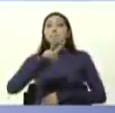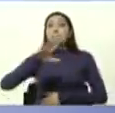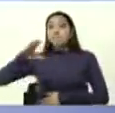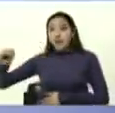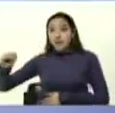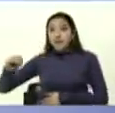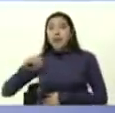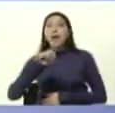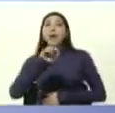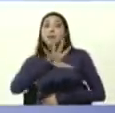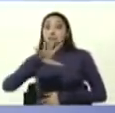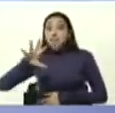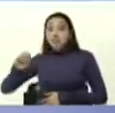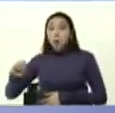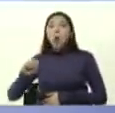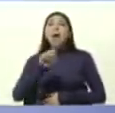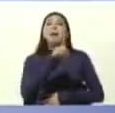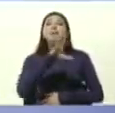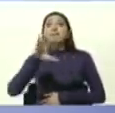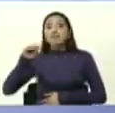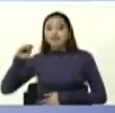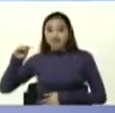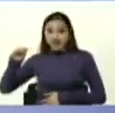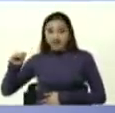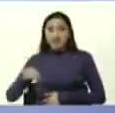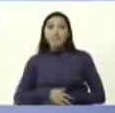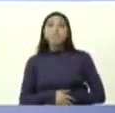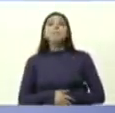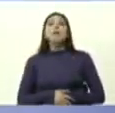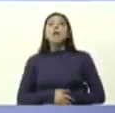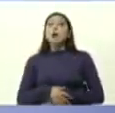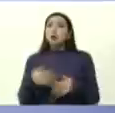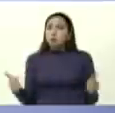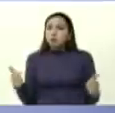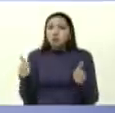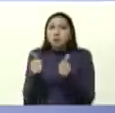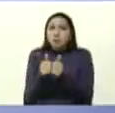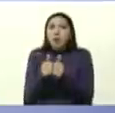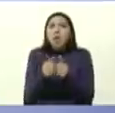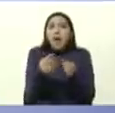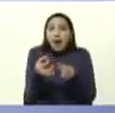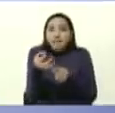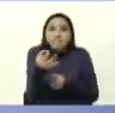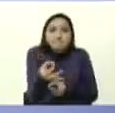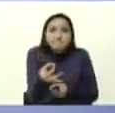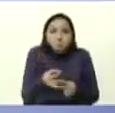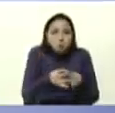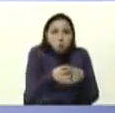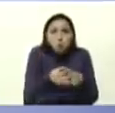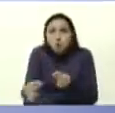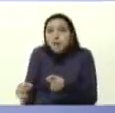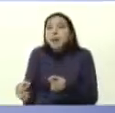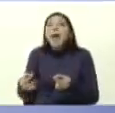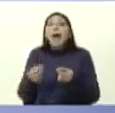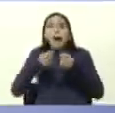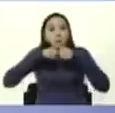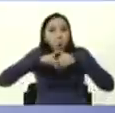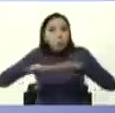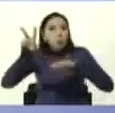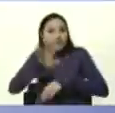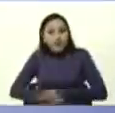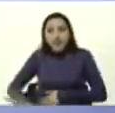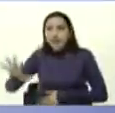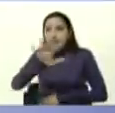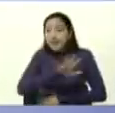bolívares, 50 y 100 bolívares, acompañadas de importantes monedas que estarán en circulación a nivel nacional,